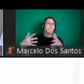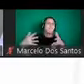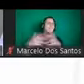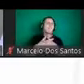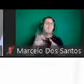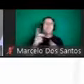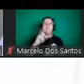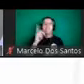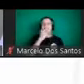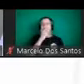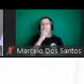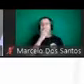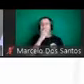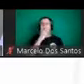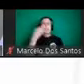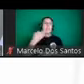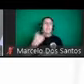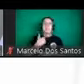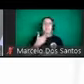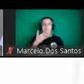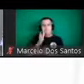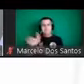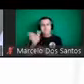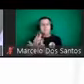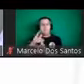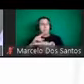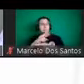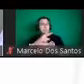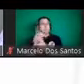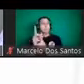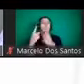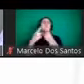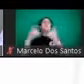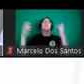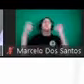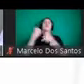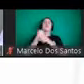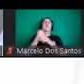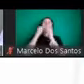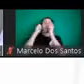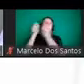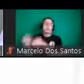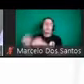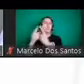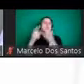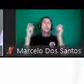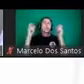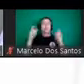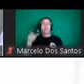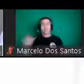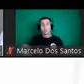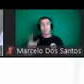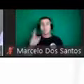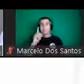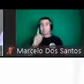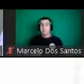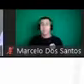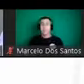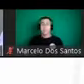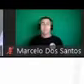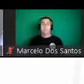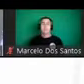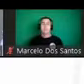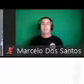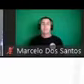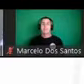una creación de empleo. Ahí es donde entramos ya en los apoyos dentro del entorno laboral.